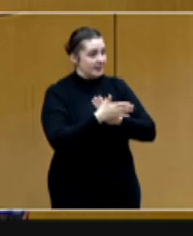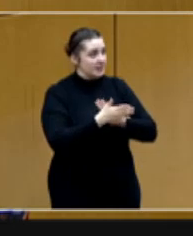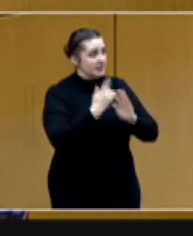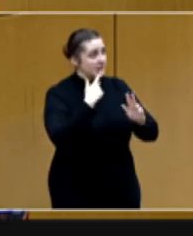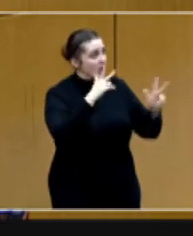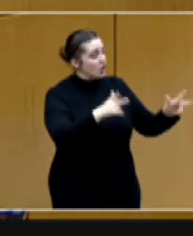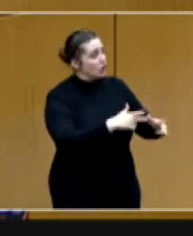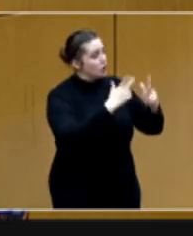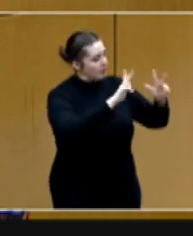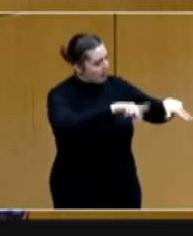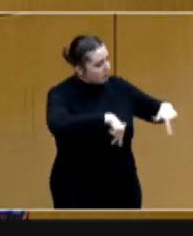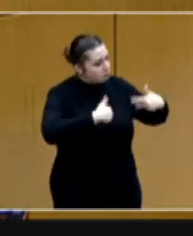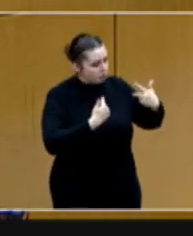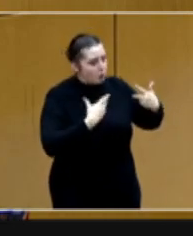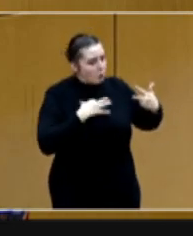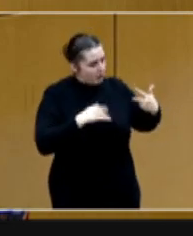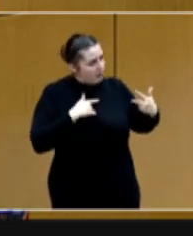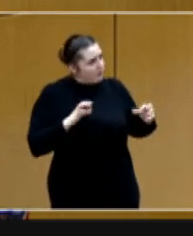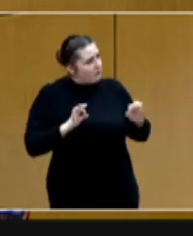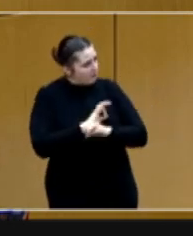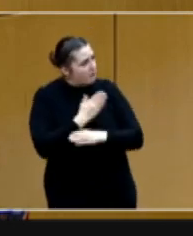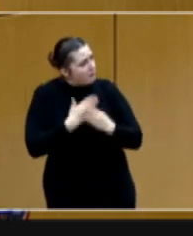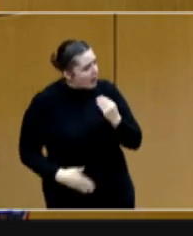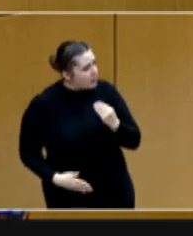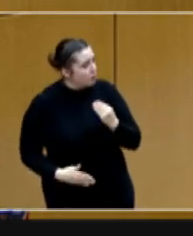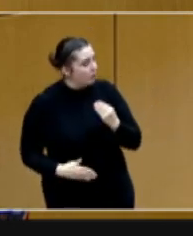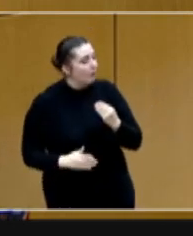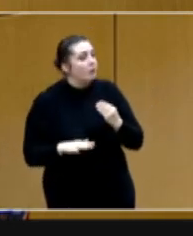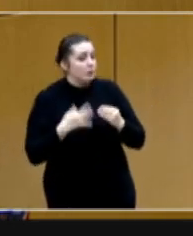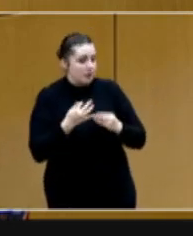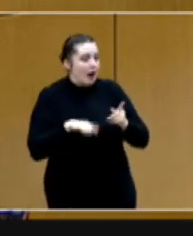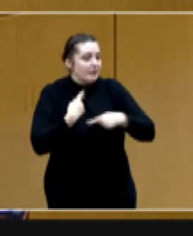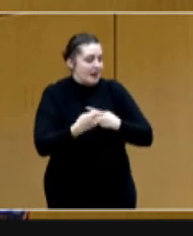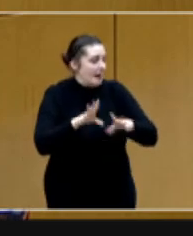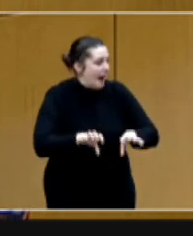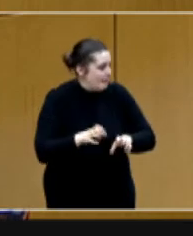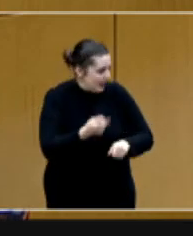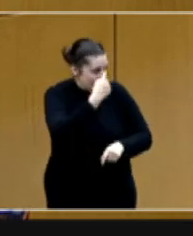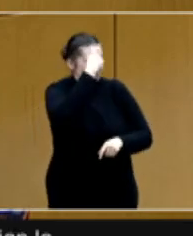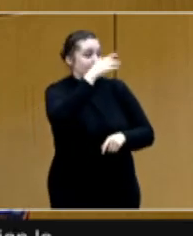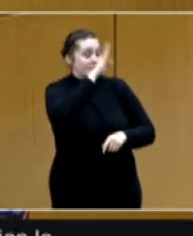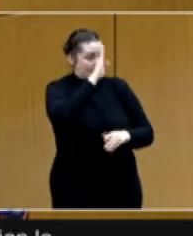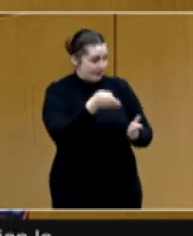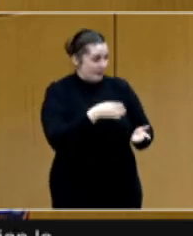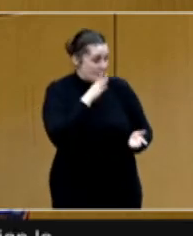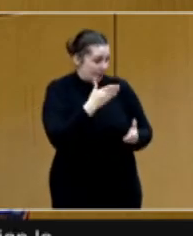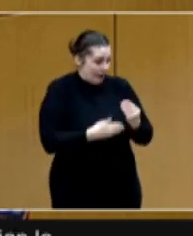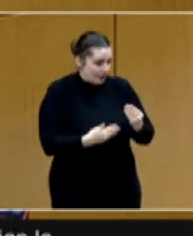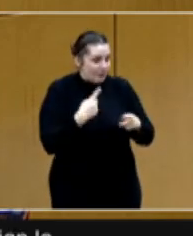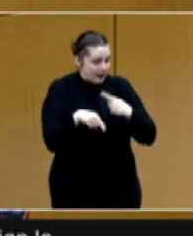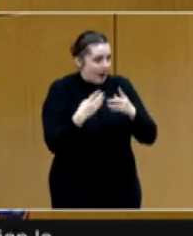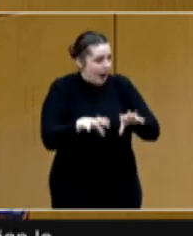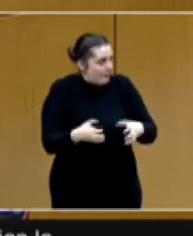que no que nos equivoquemos Pues nosotros aprendemos de sus errores